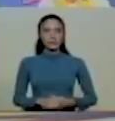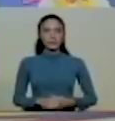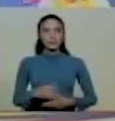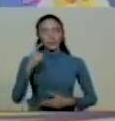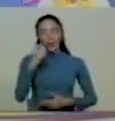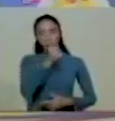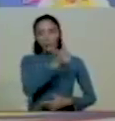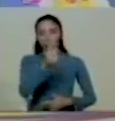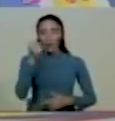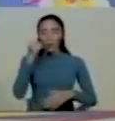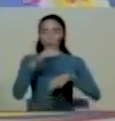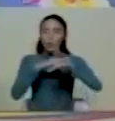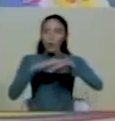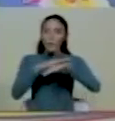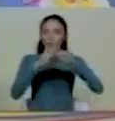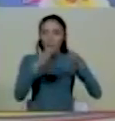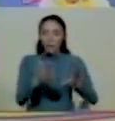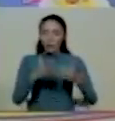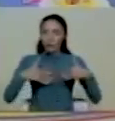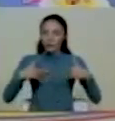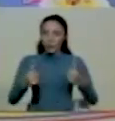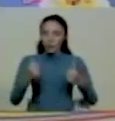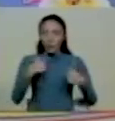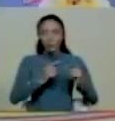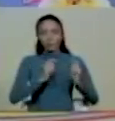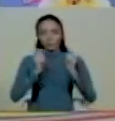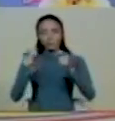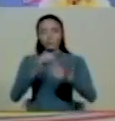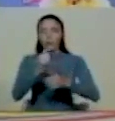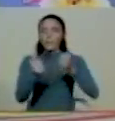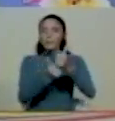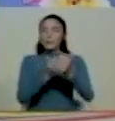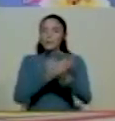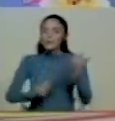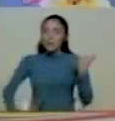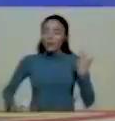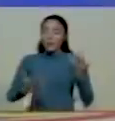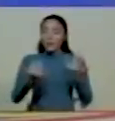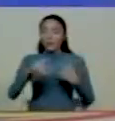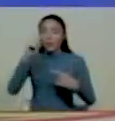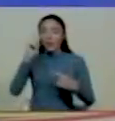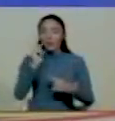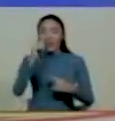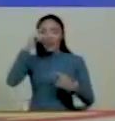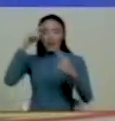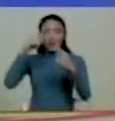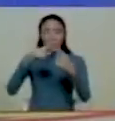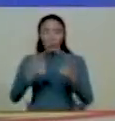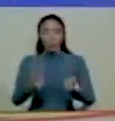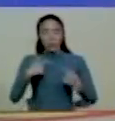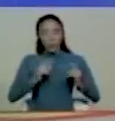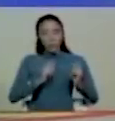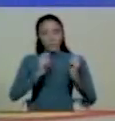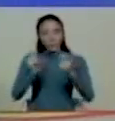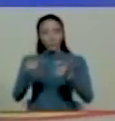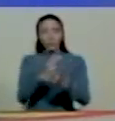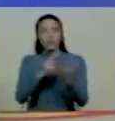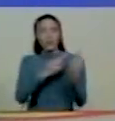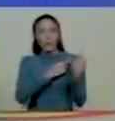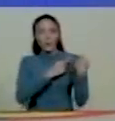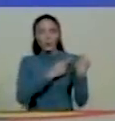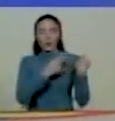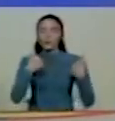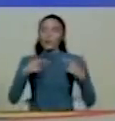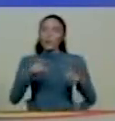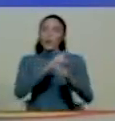ministro, yo quiero hacer muy pronto una jornada completa de consulta